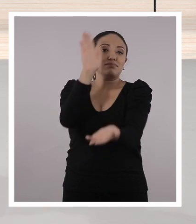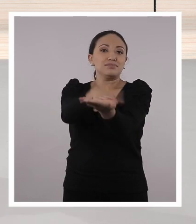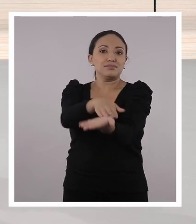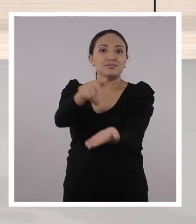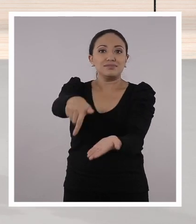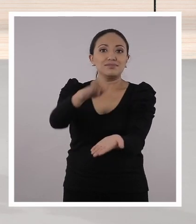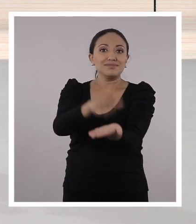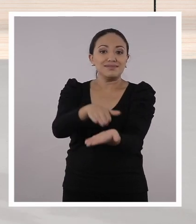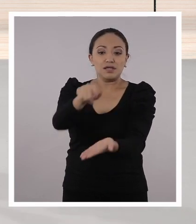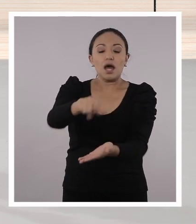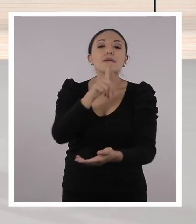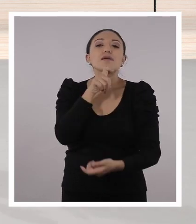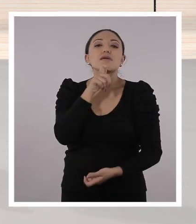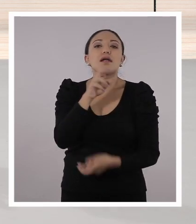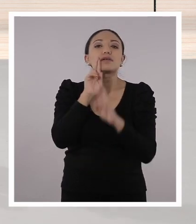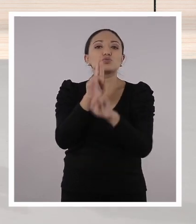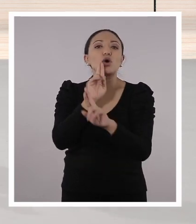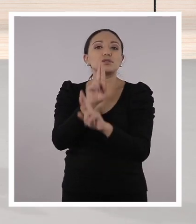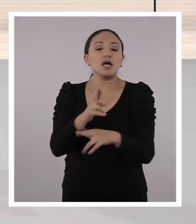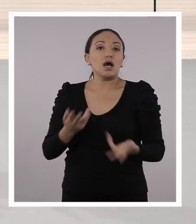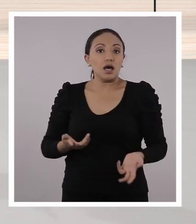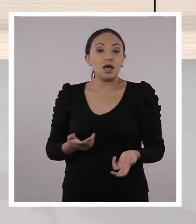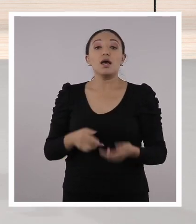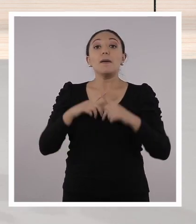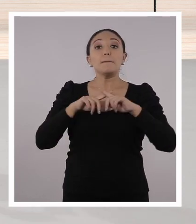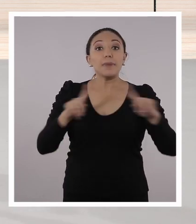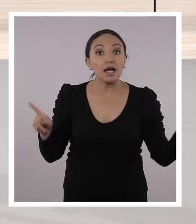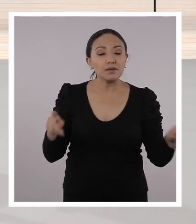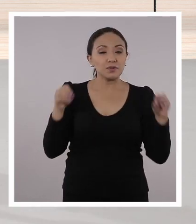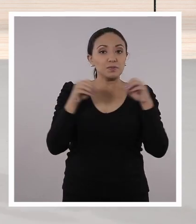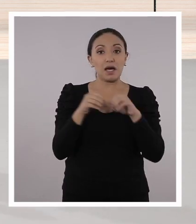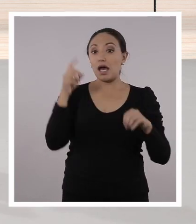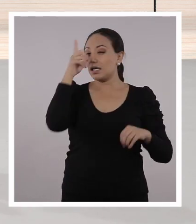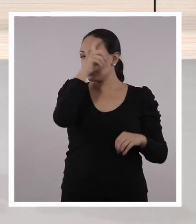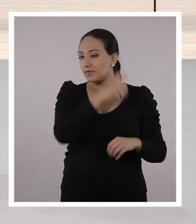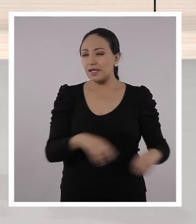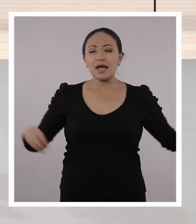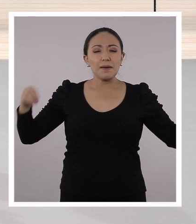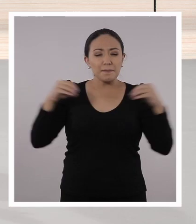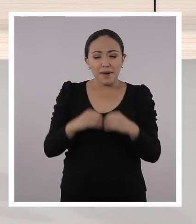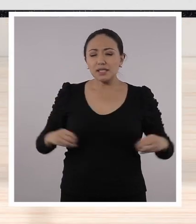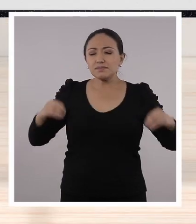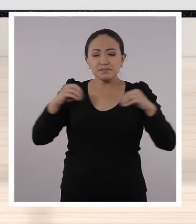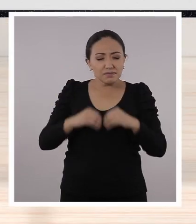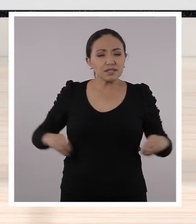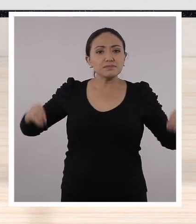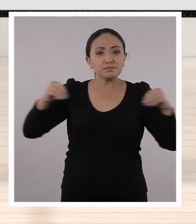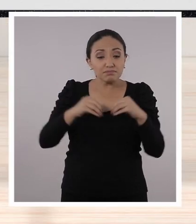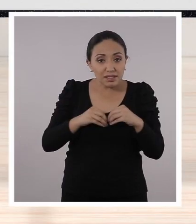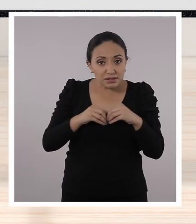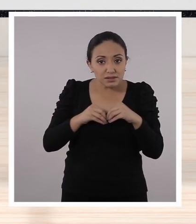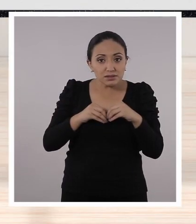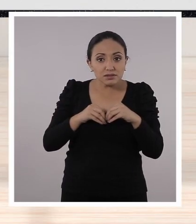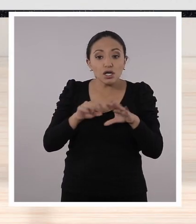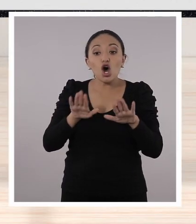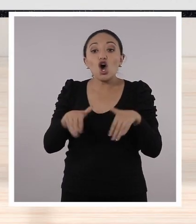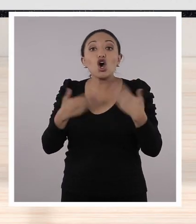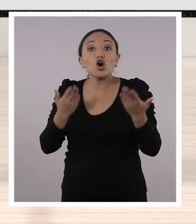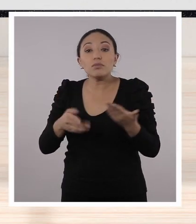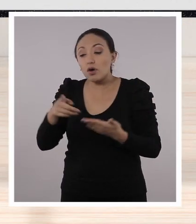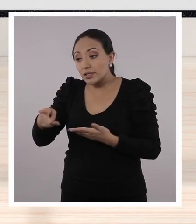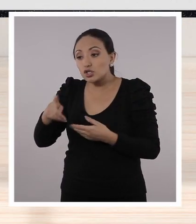Quien primero llegue en él y tendrá que interpretar de qué se trata, pero lo más difícil y lo que hay que trabajar y reflexionar